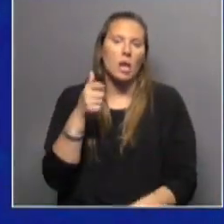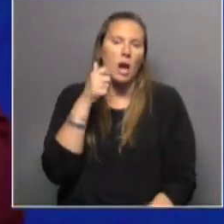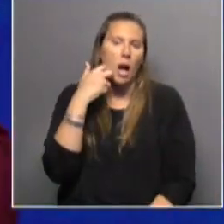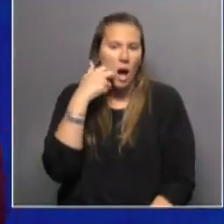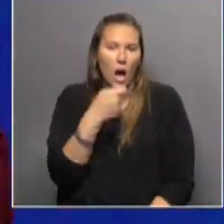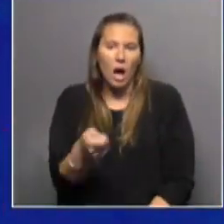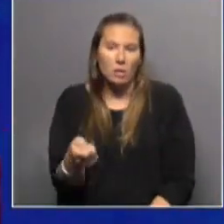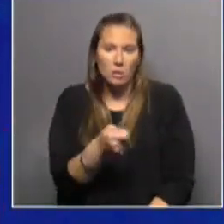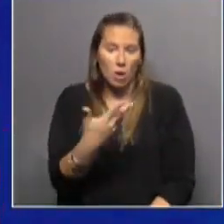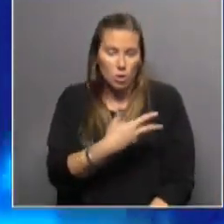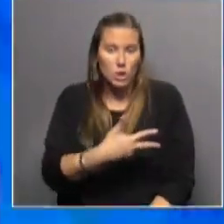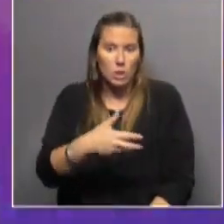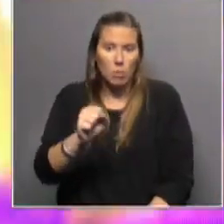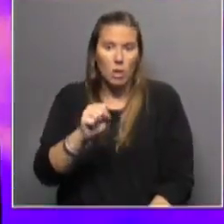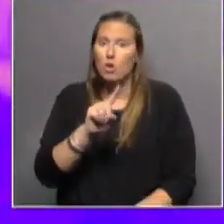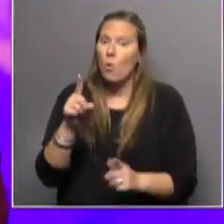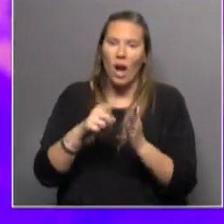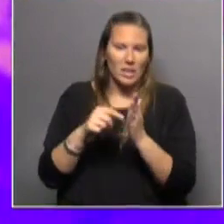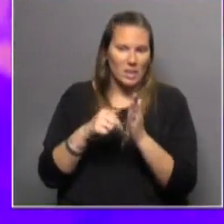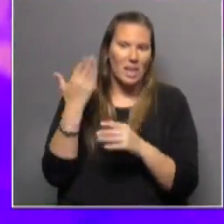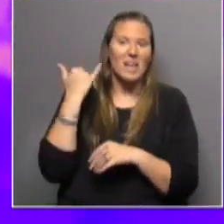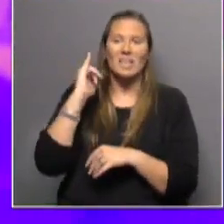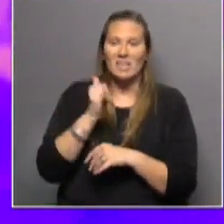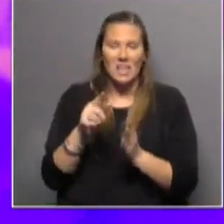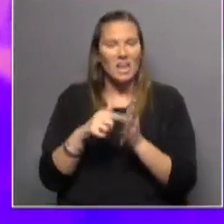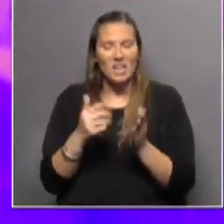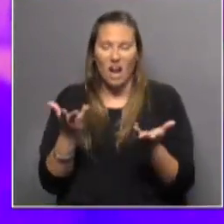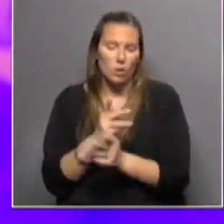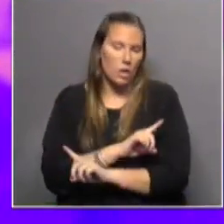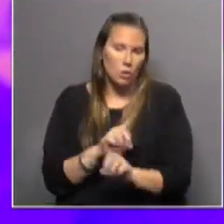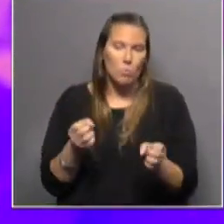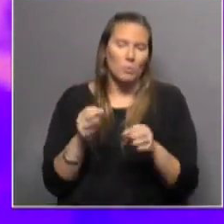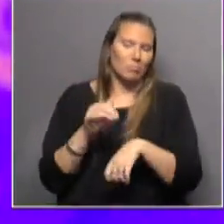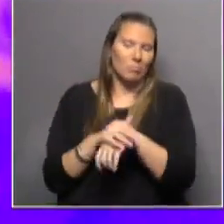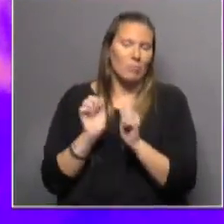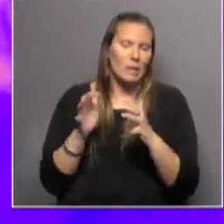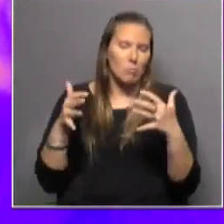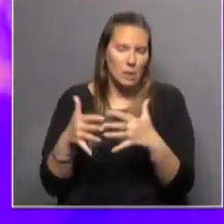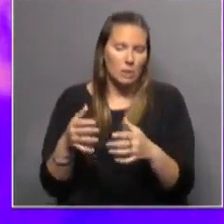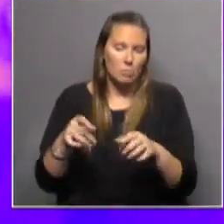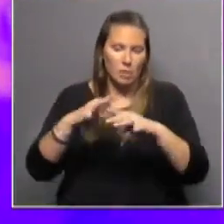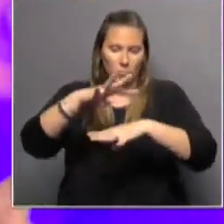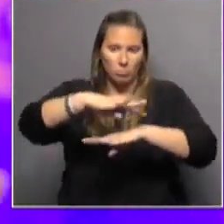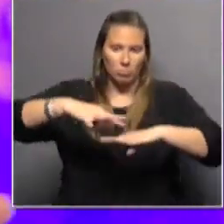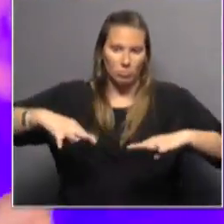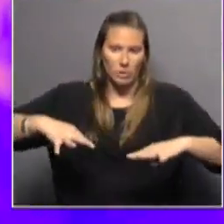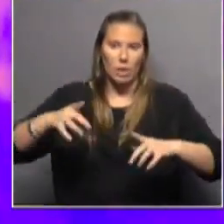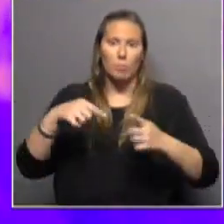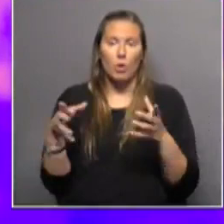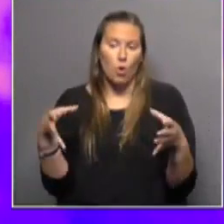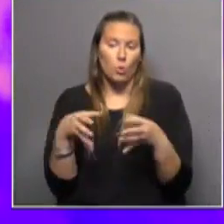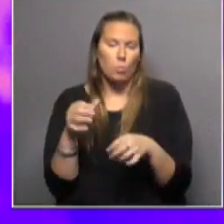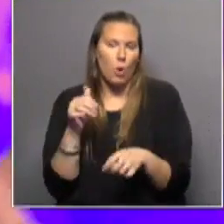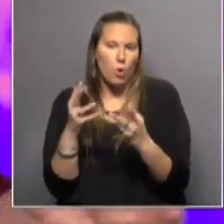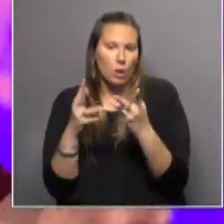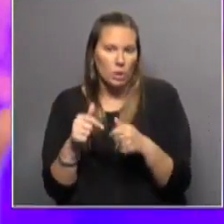te tenés que llevar tu parrillita. No alquilan, antes alquilaban por temas de pandemia, no están alquilando la parrillita. Pero bueno, más o menos vos te organizás en tu grupo,